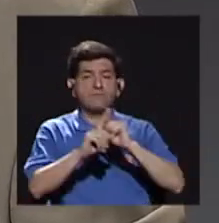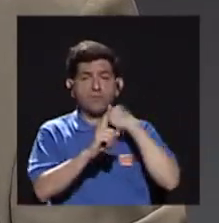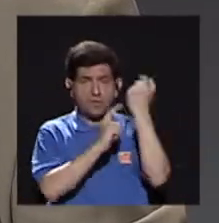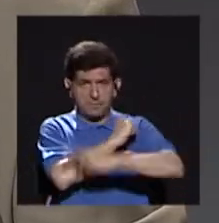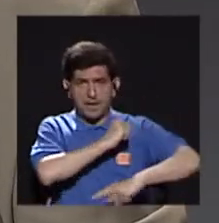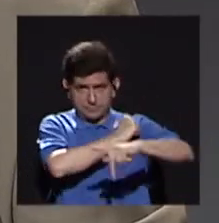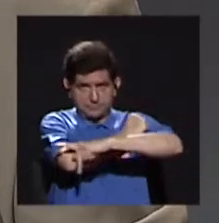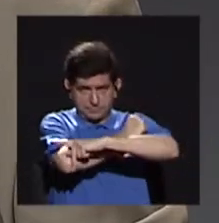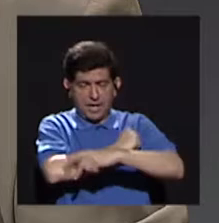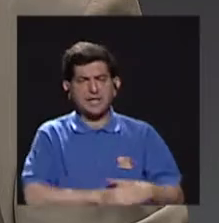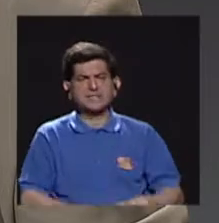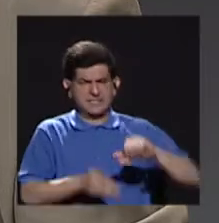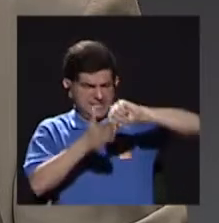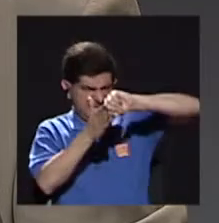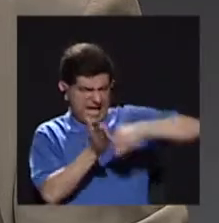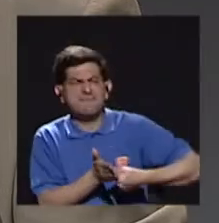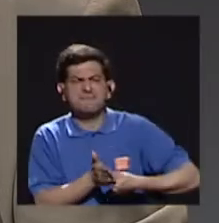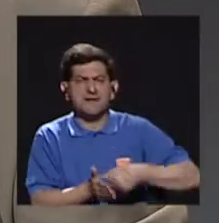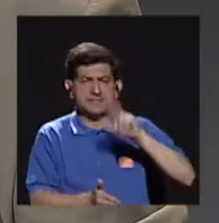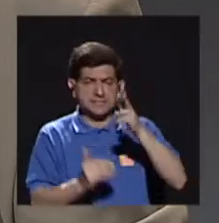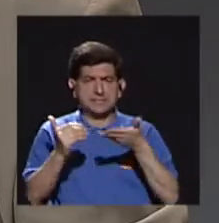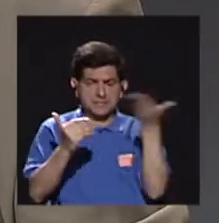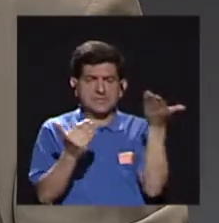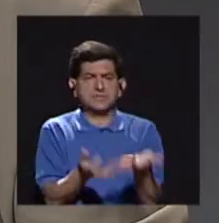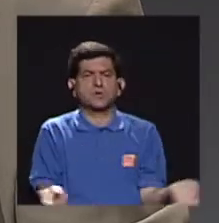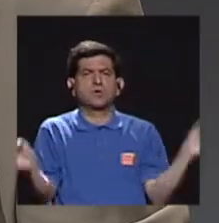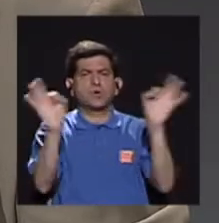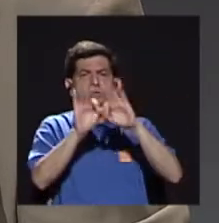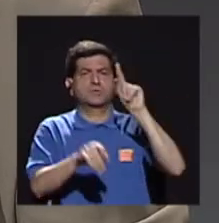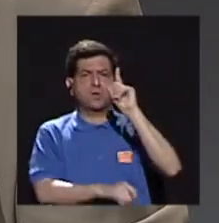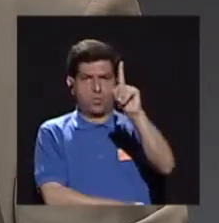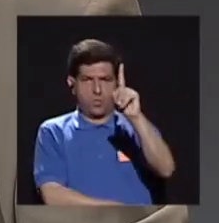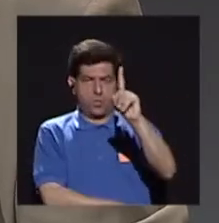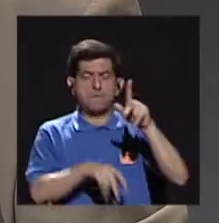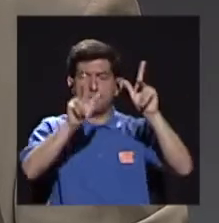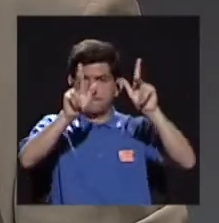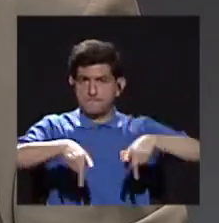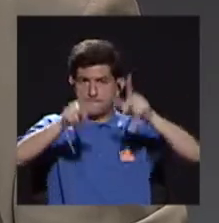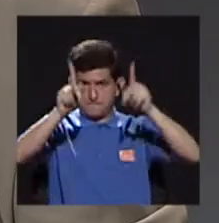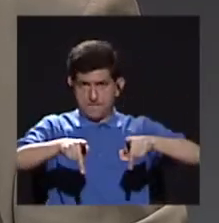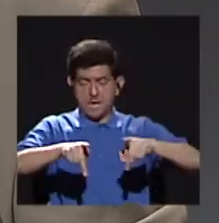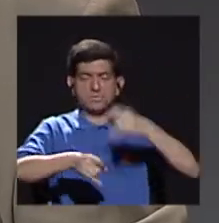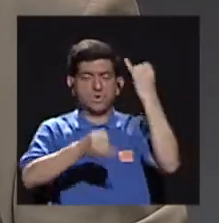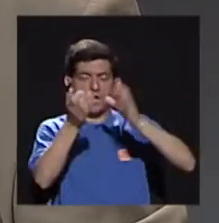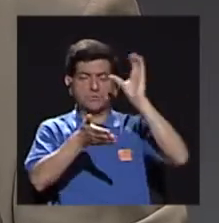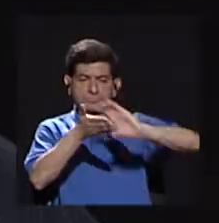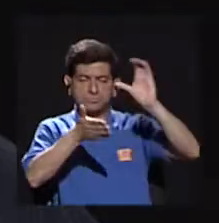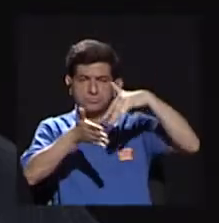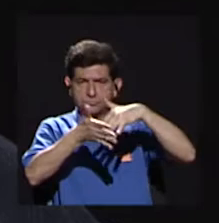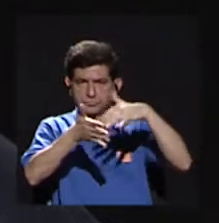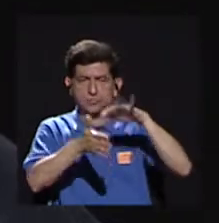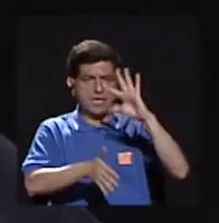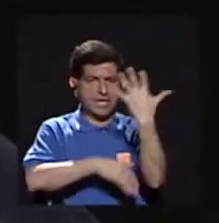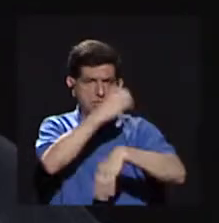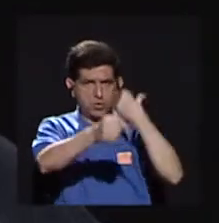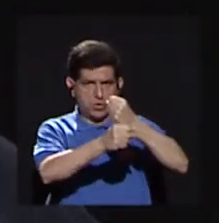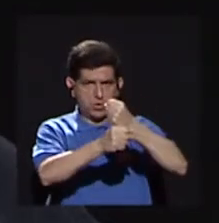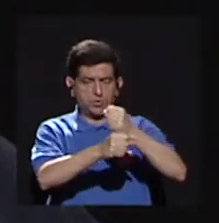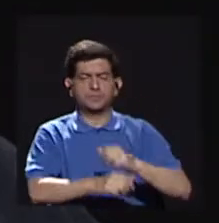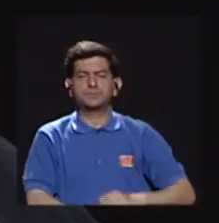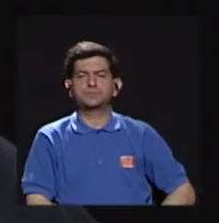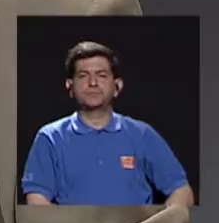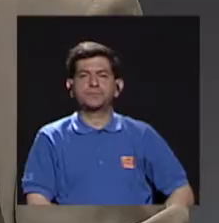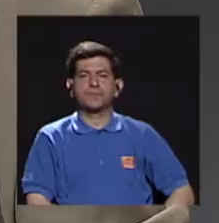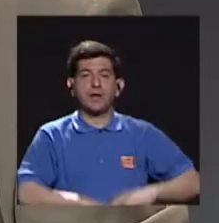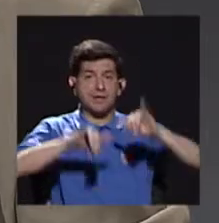de la nación es enfático en que hay tres elementos que son clave o no es que la gente que los muchachos terminen los colegios el quinto año en